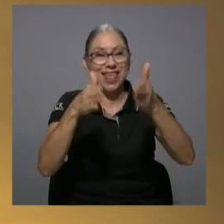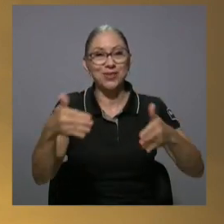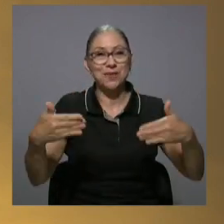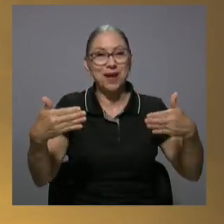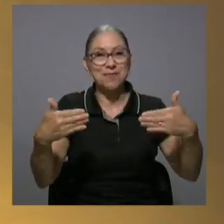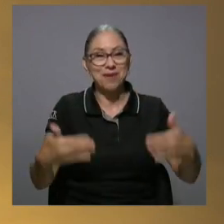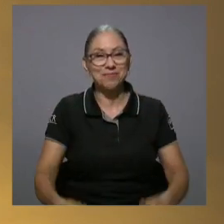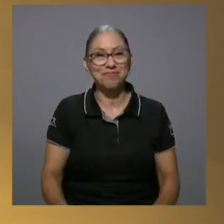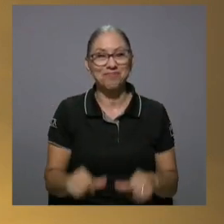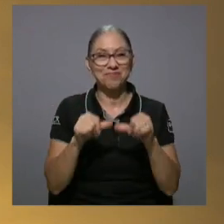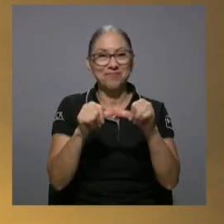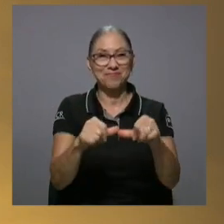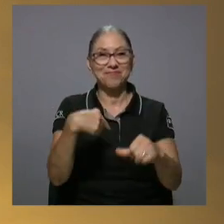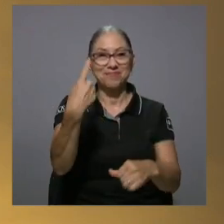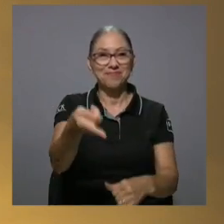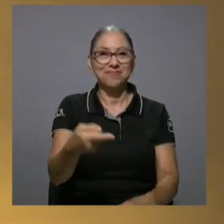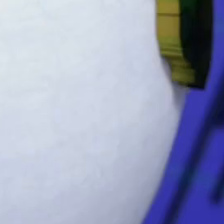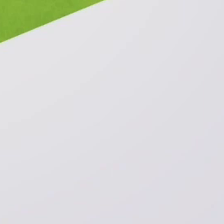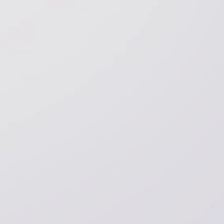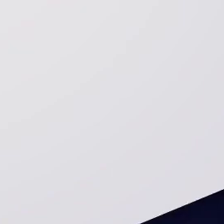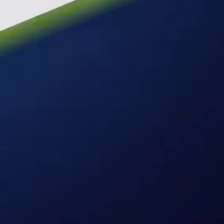Panamá. Regresamos.